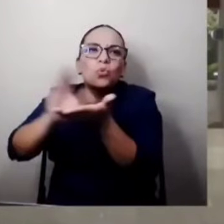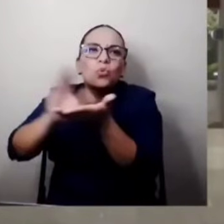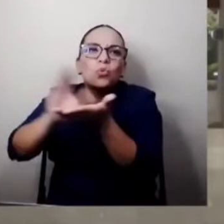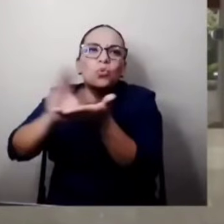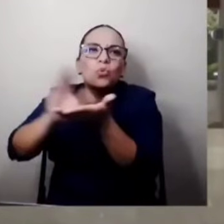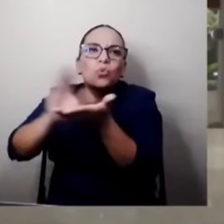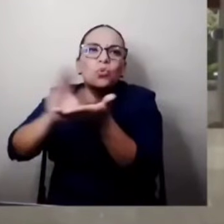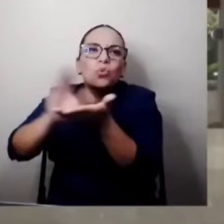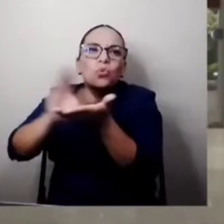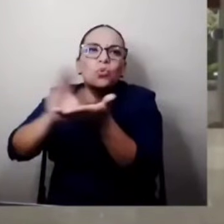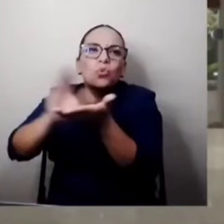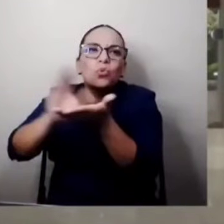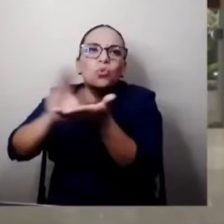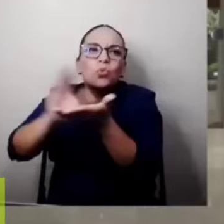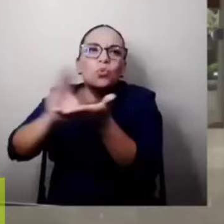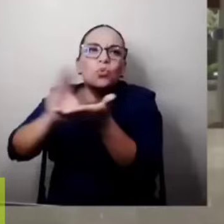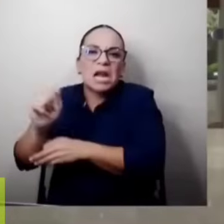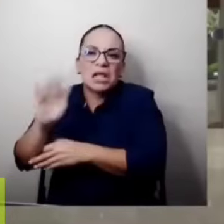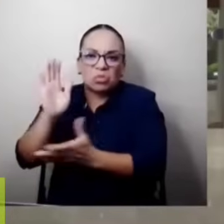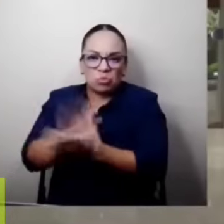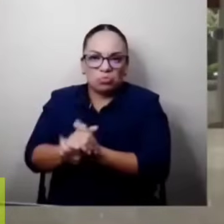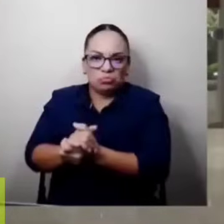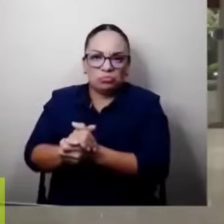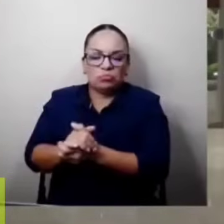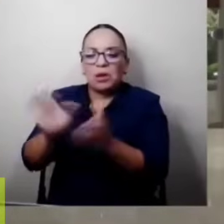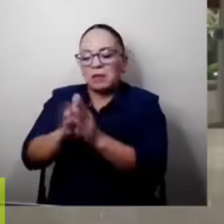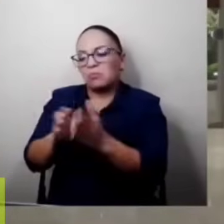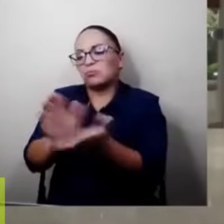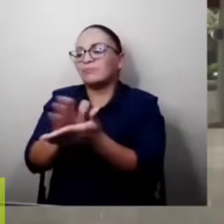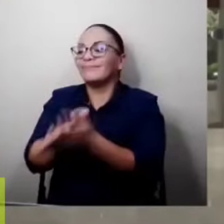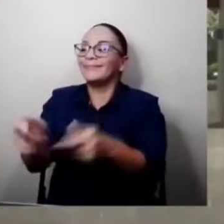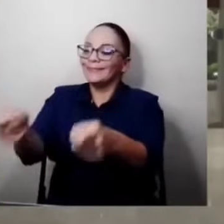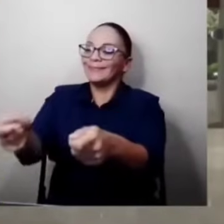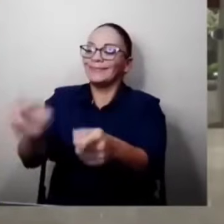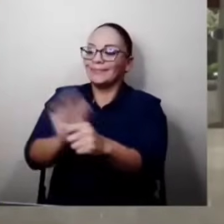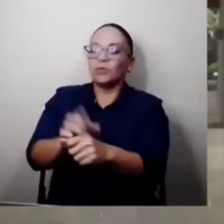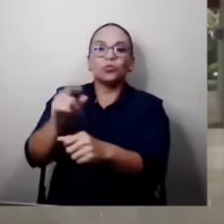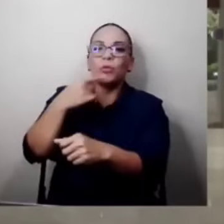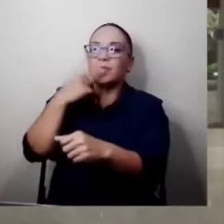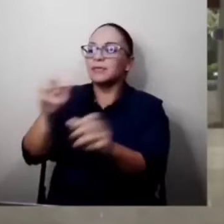sin fuente, no dice cuál es el método analítico,